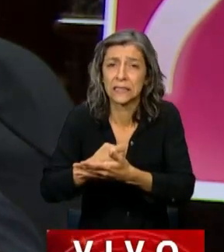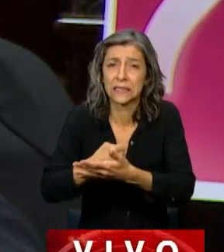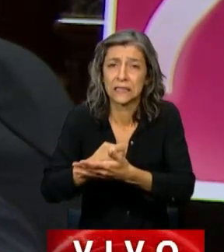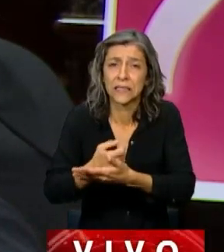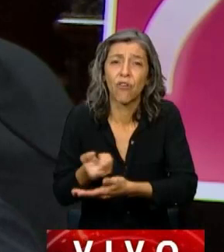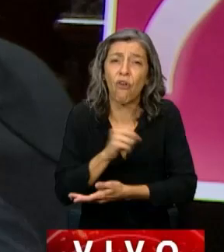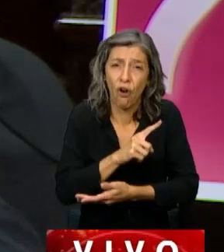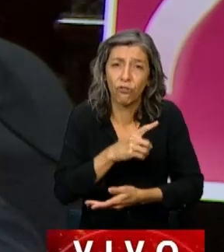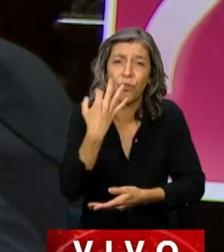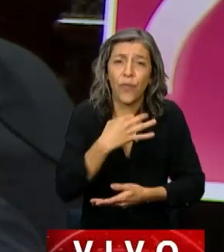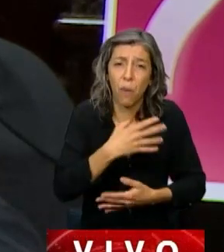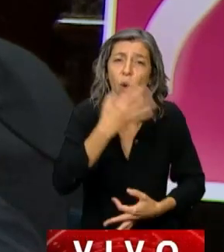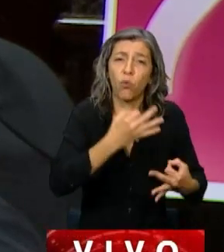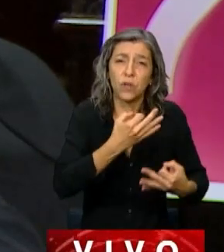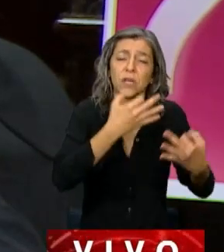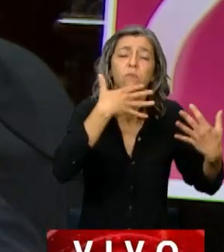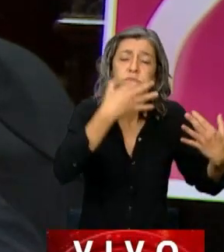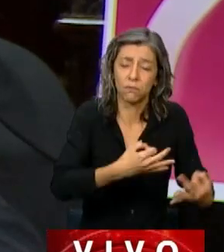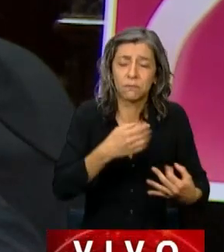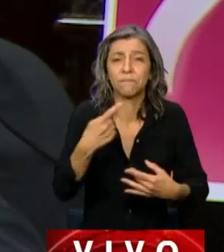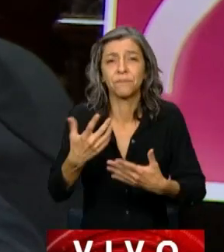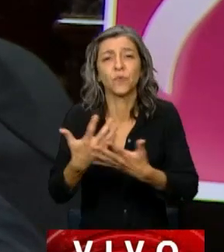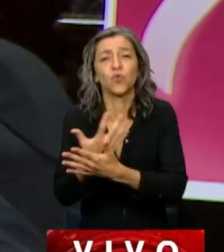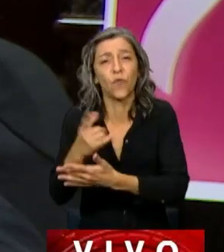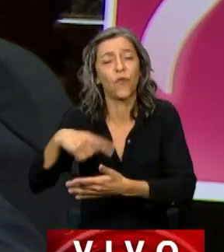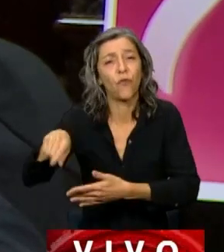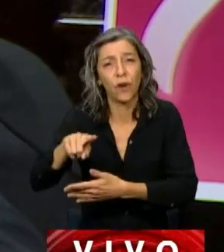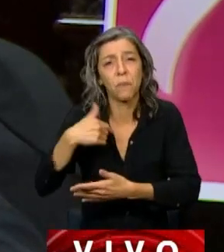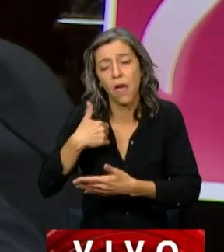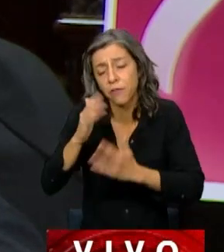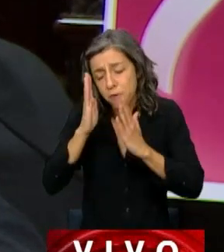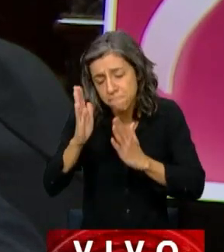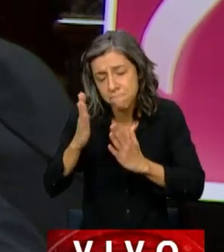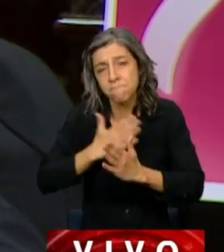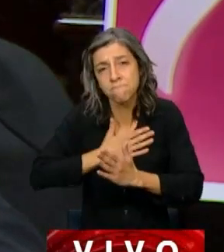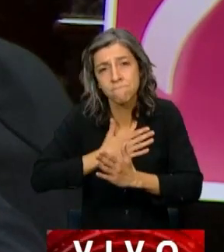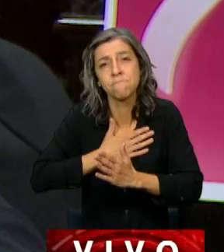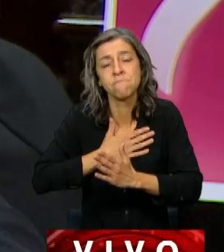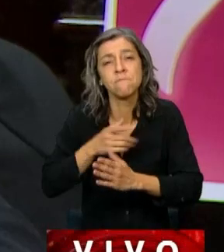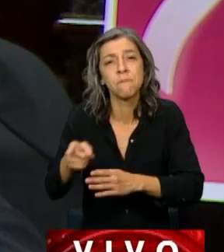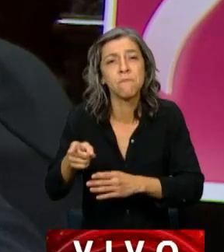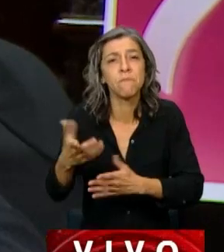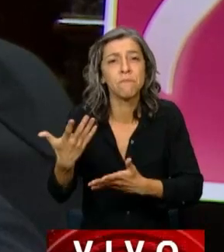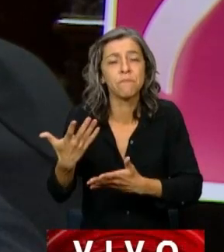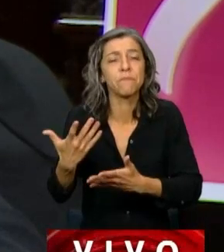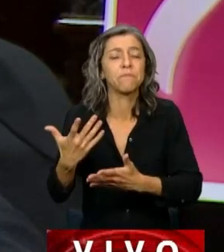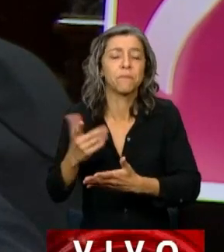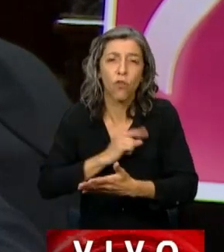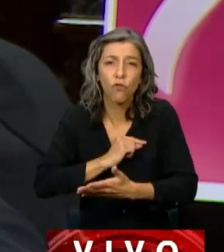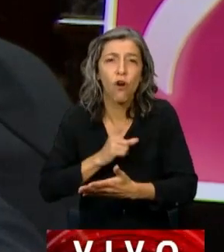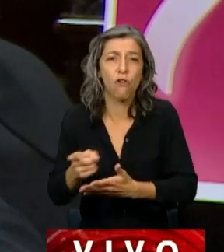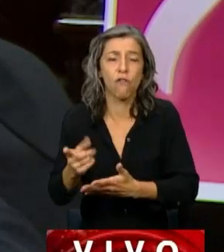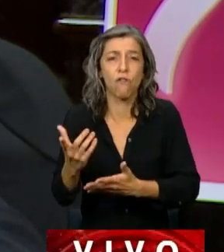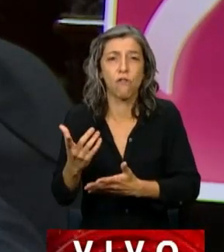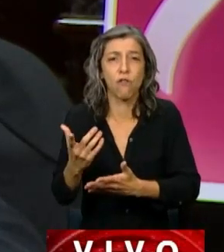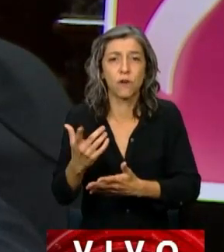Esos familiares que lucharon por la verdad y por la justicia, por los pibes de Cromañón, también